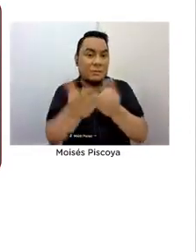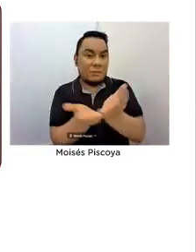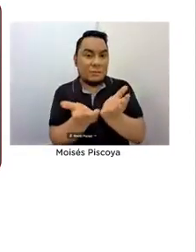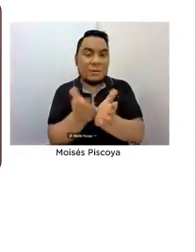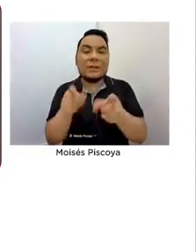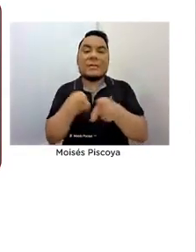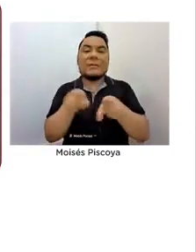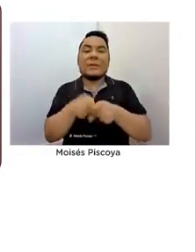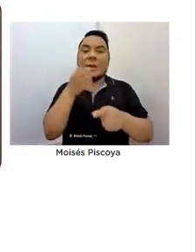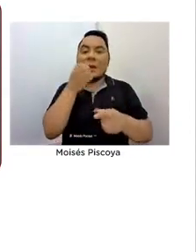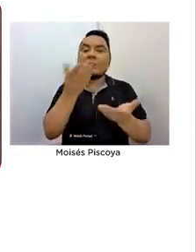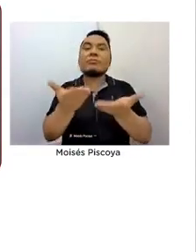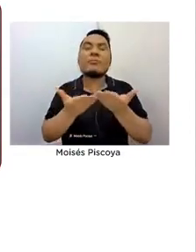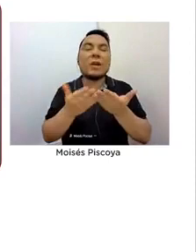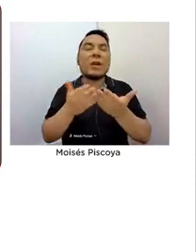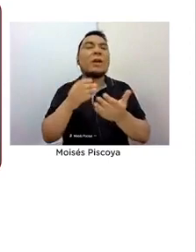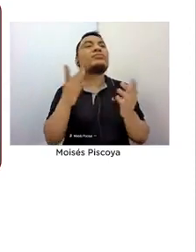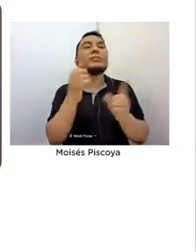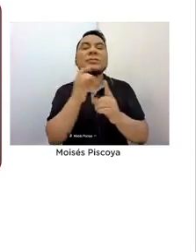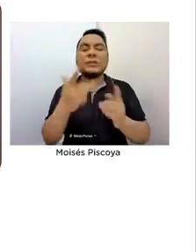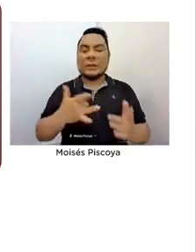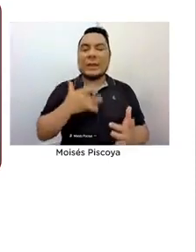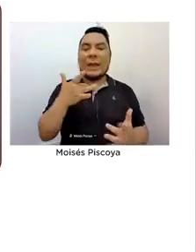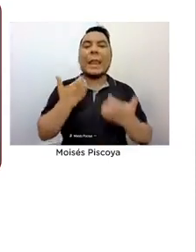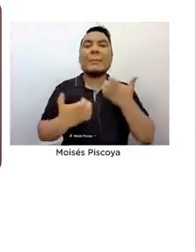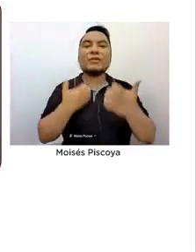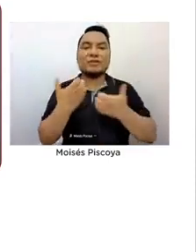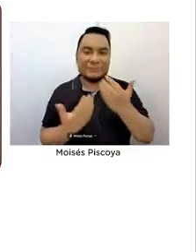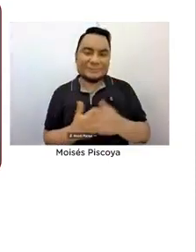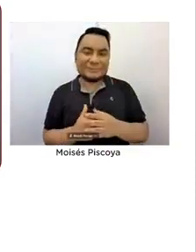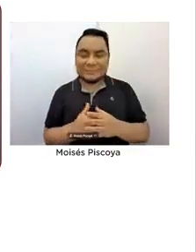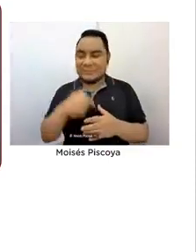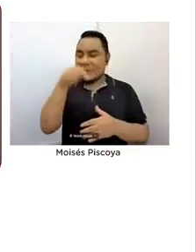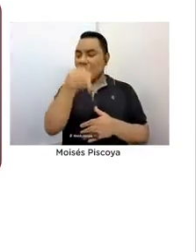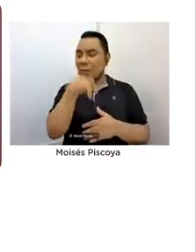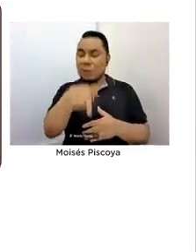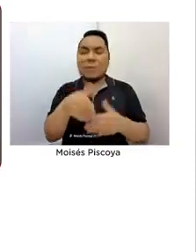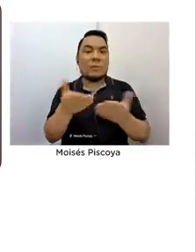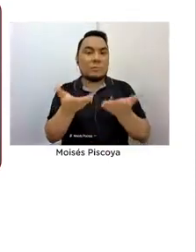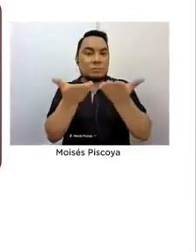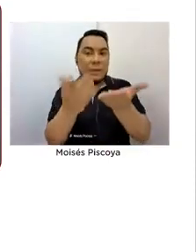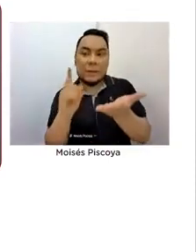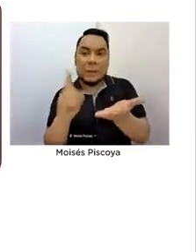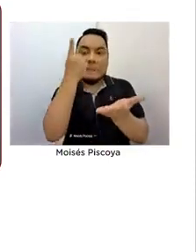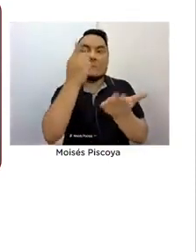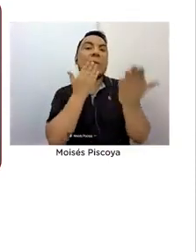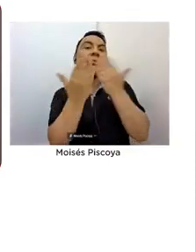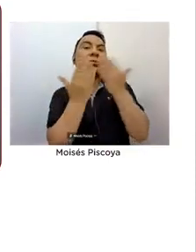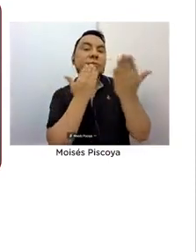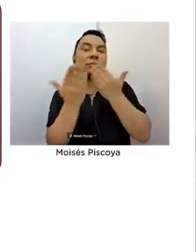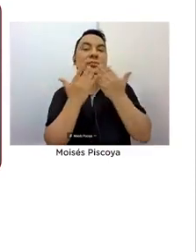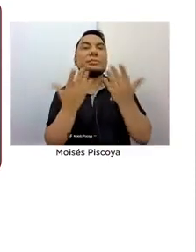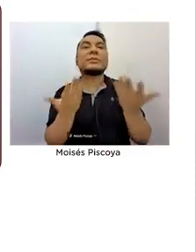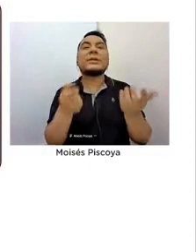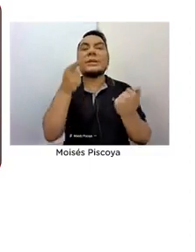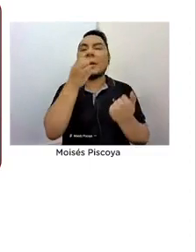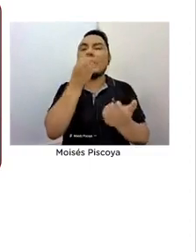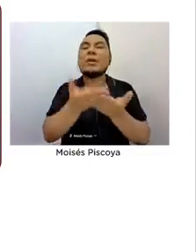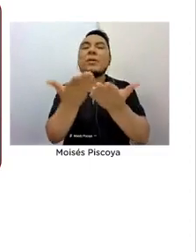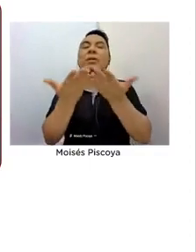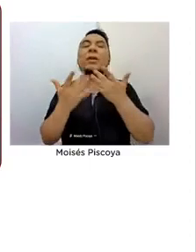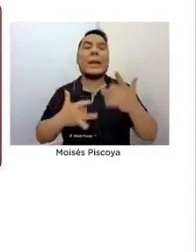línea de bienestar socioemocional. Precisamente hoy daremos inicio al primer webinar de la línea de bienestar